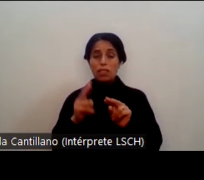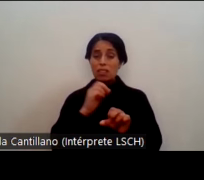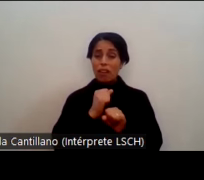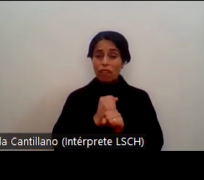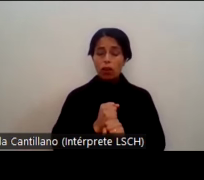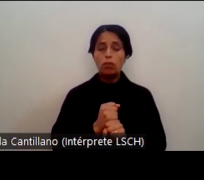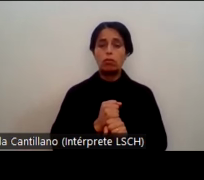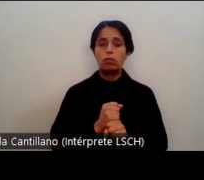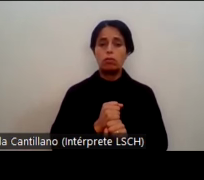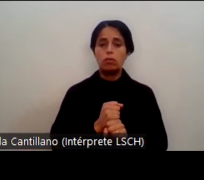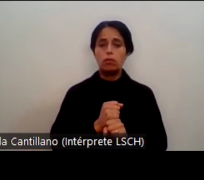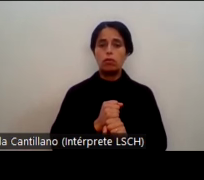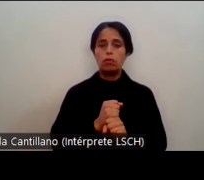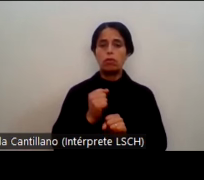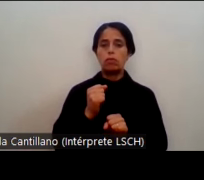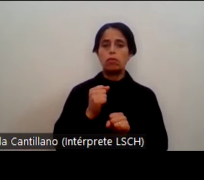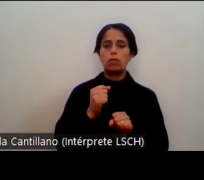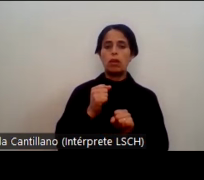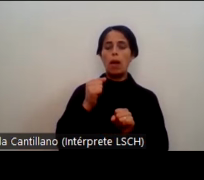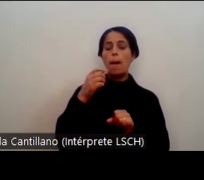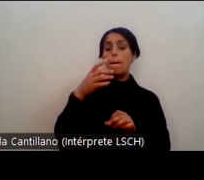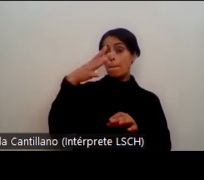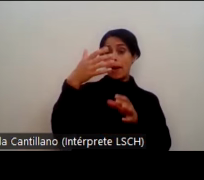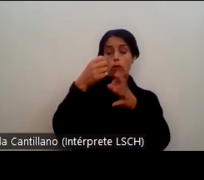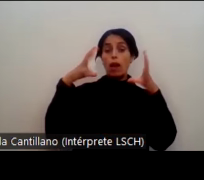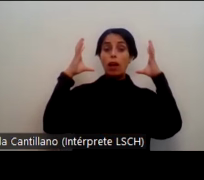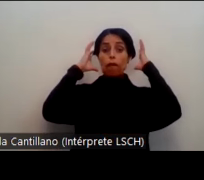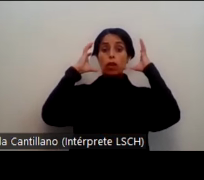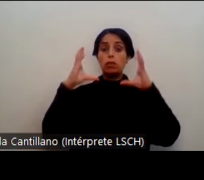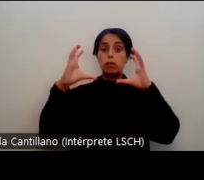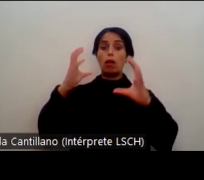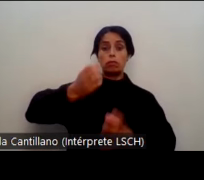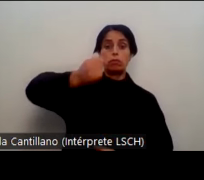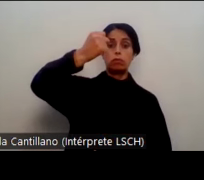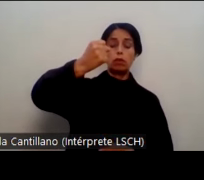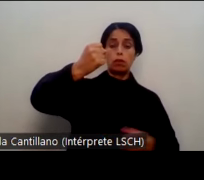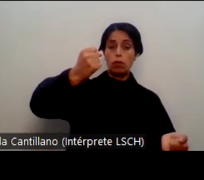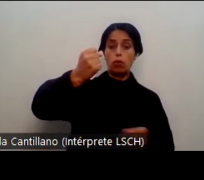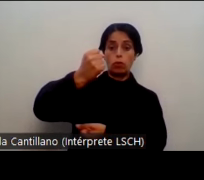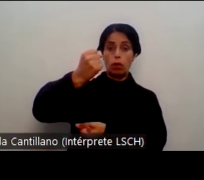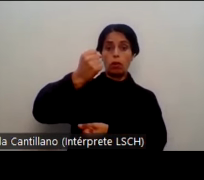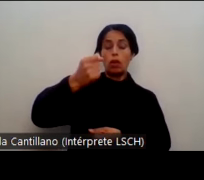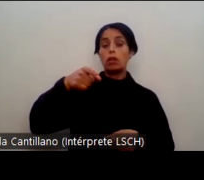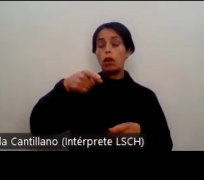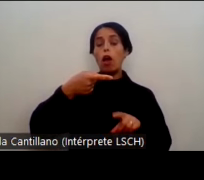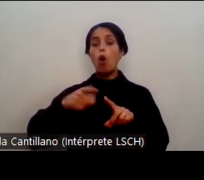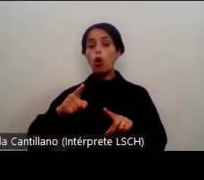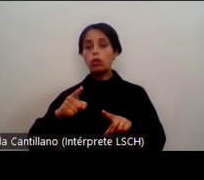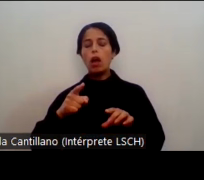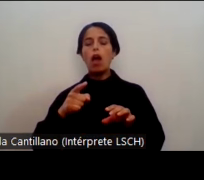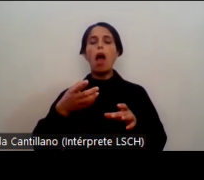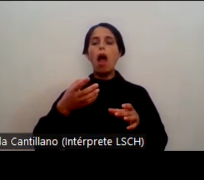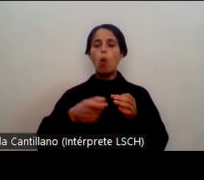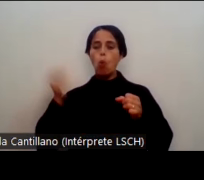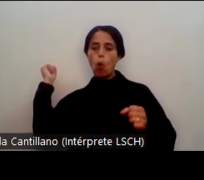Presenta con una mano la cabeza cortada y con la mano posterior lleva el hacha. Tiene otras